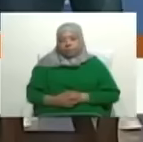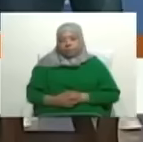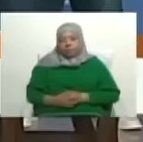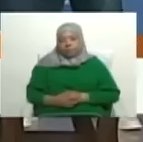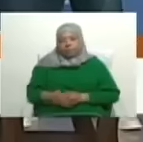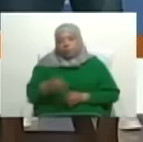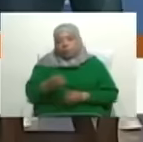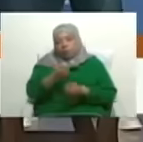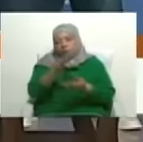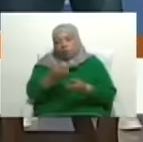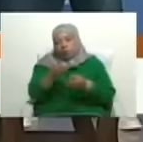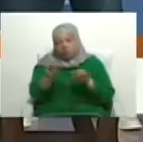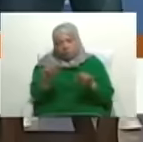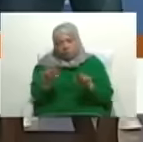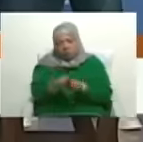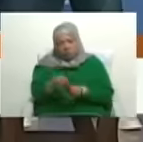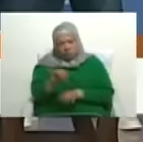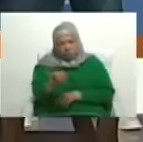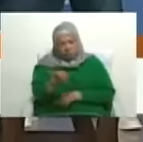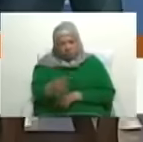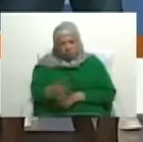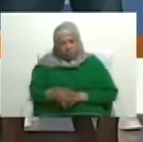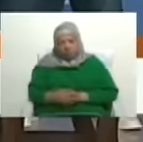Confesado por ellos.